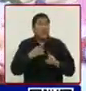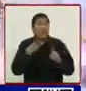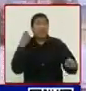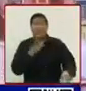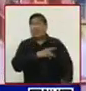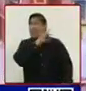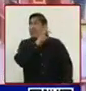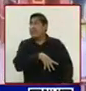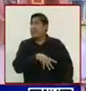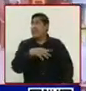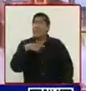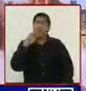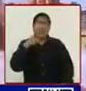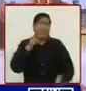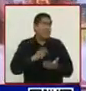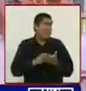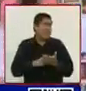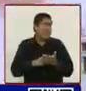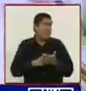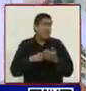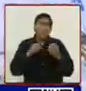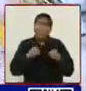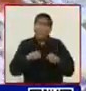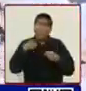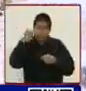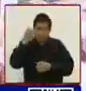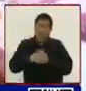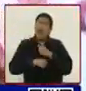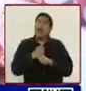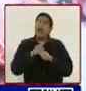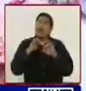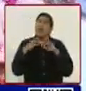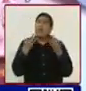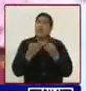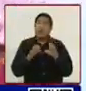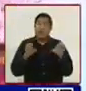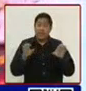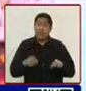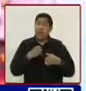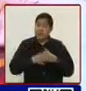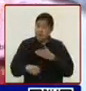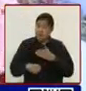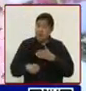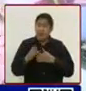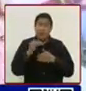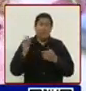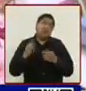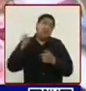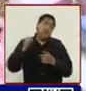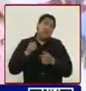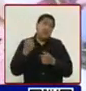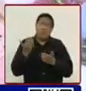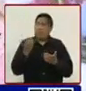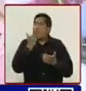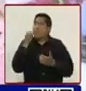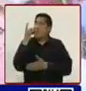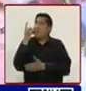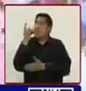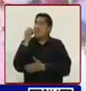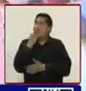a comprar un bebecito. Dicen que con esto uno después tiene familia el próximo año. ¿Su certificado de nacimiento te dieron? Y me dieron, sí, un certificado. ¿Pero de